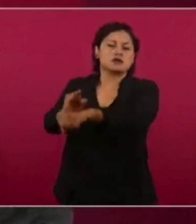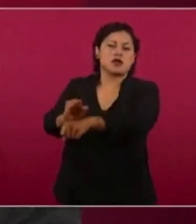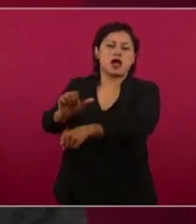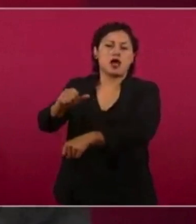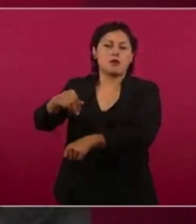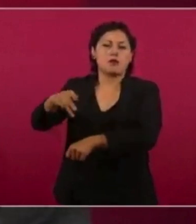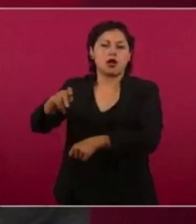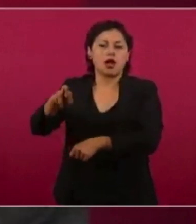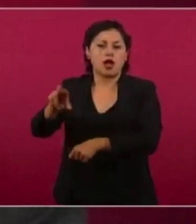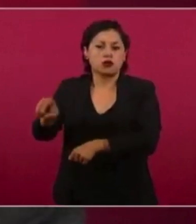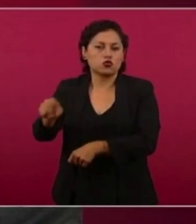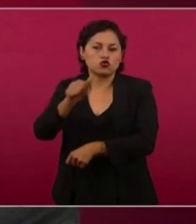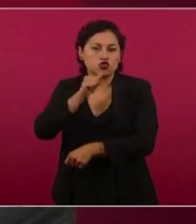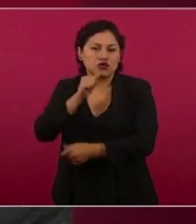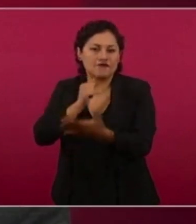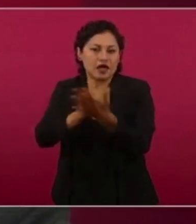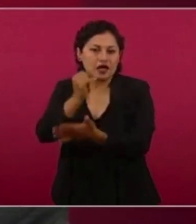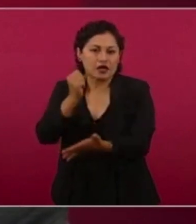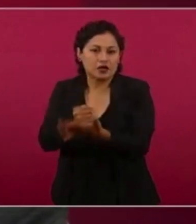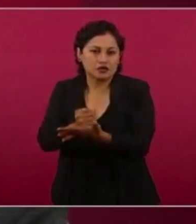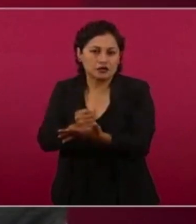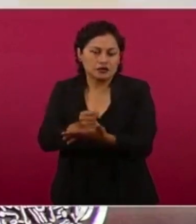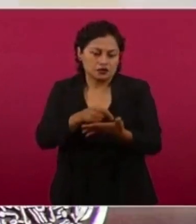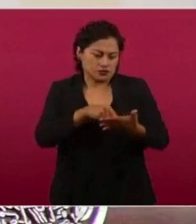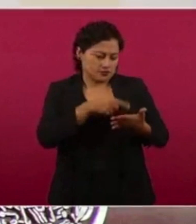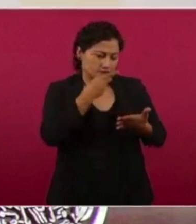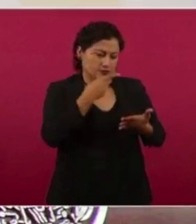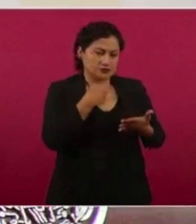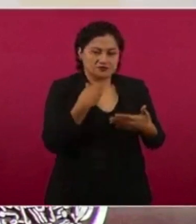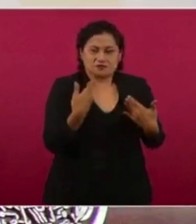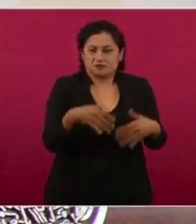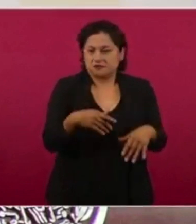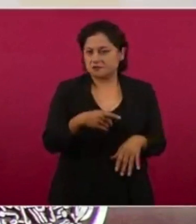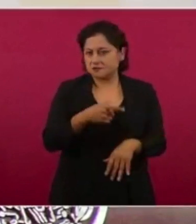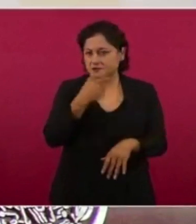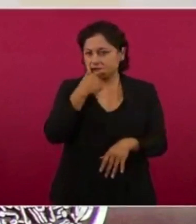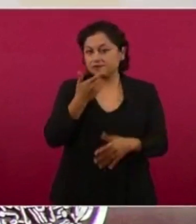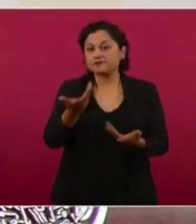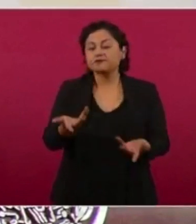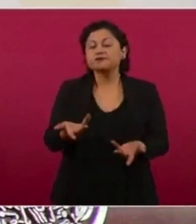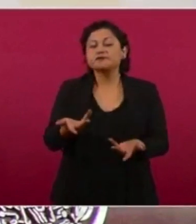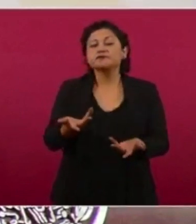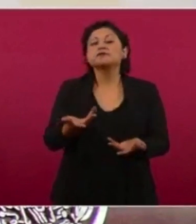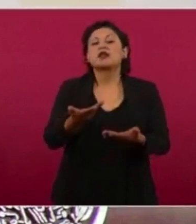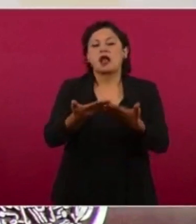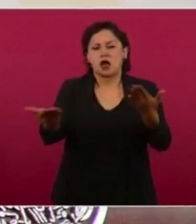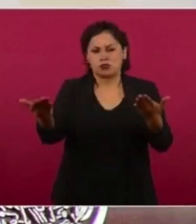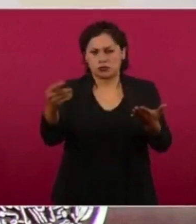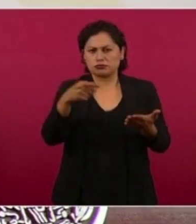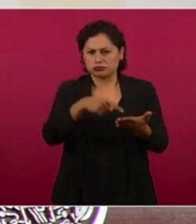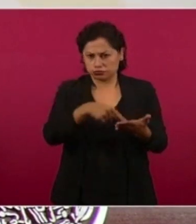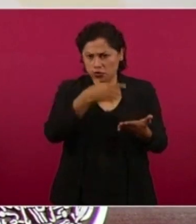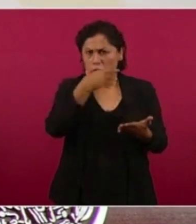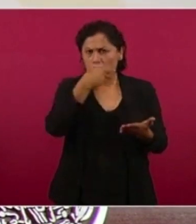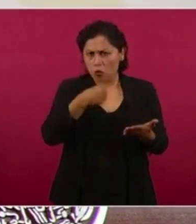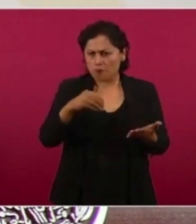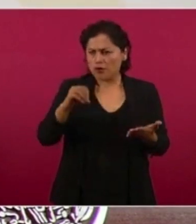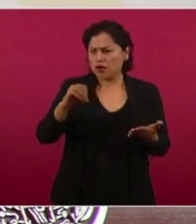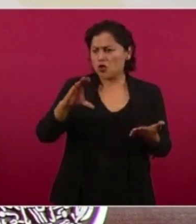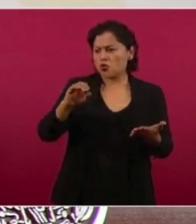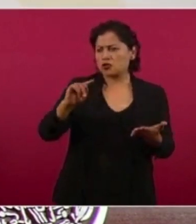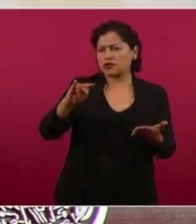me parece muy simpático. Ahora, invitar a Octavio y a todos los espeleólogos a que platiquemos